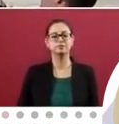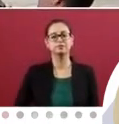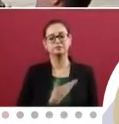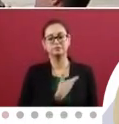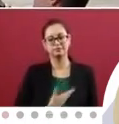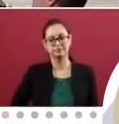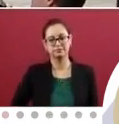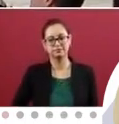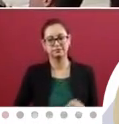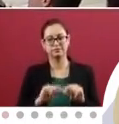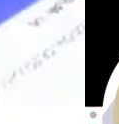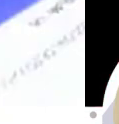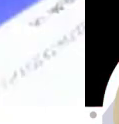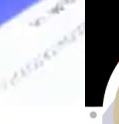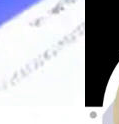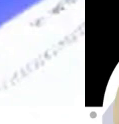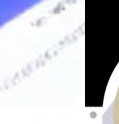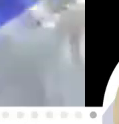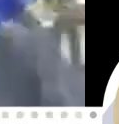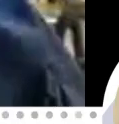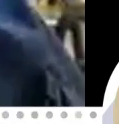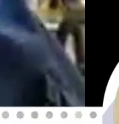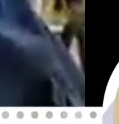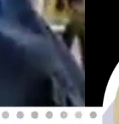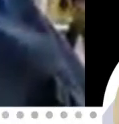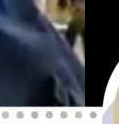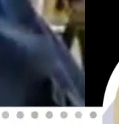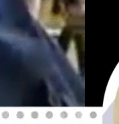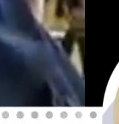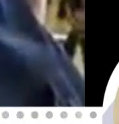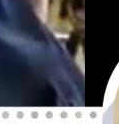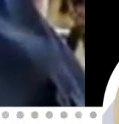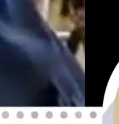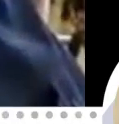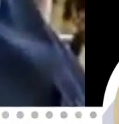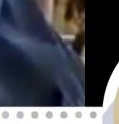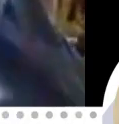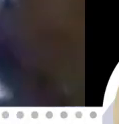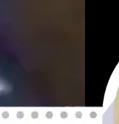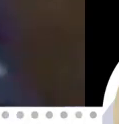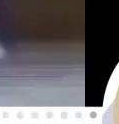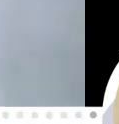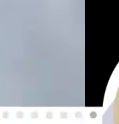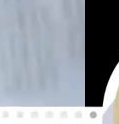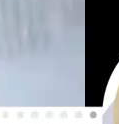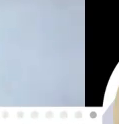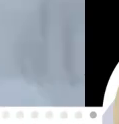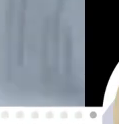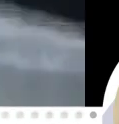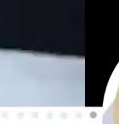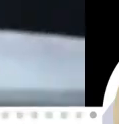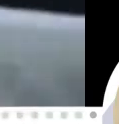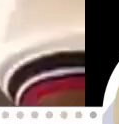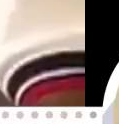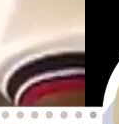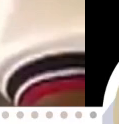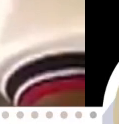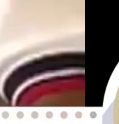instruiría a su equipo a que encontrara la vía legal para suspender este contrato, o si